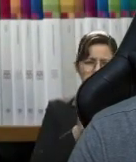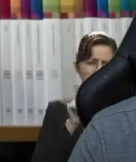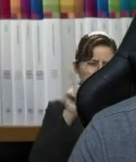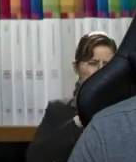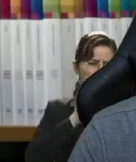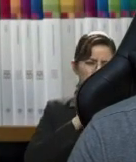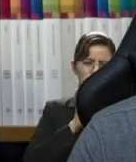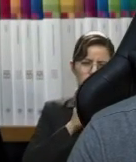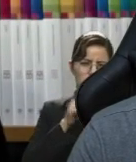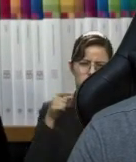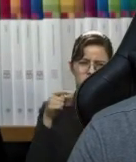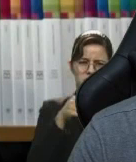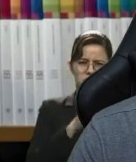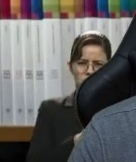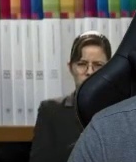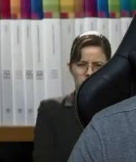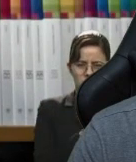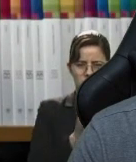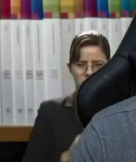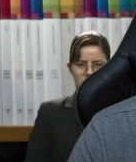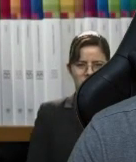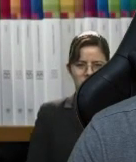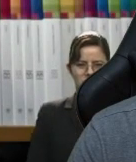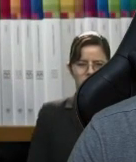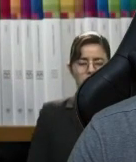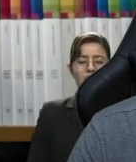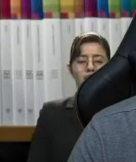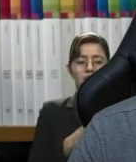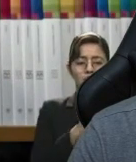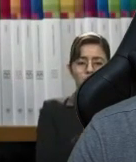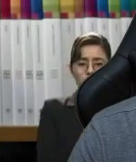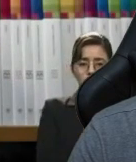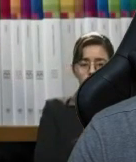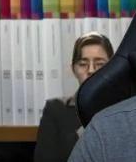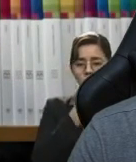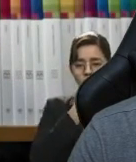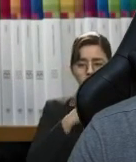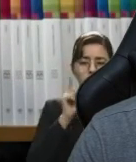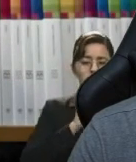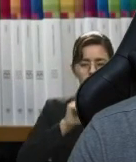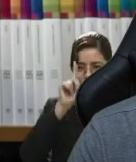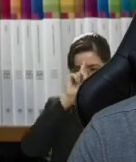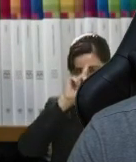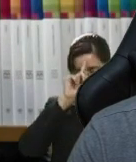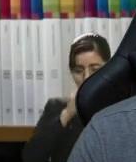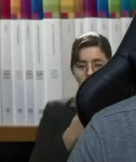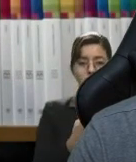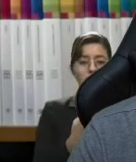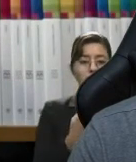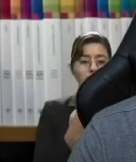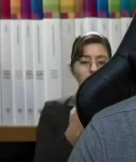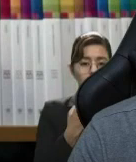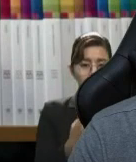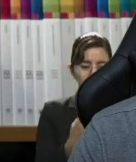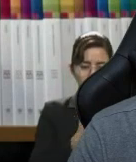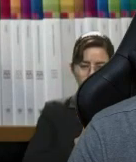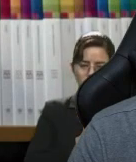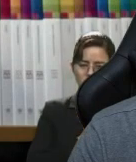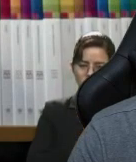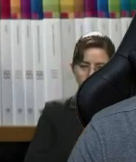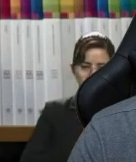consejeras en mis colegas compañeras consejeras y consejeros por eso es lamentable que se quieran